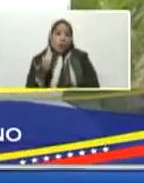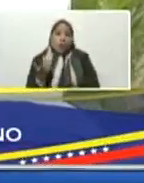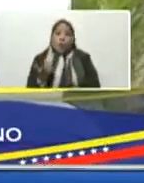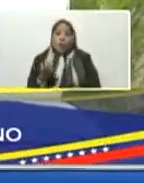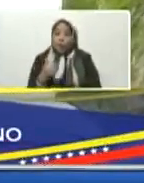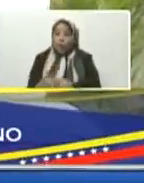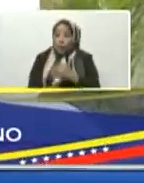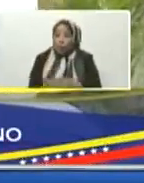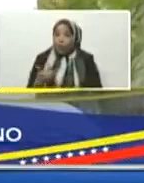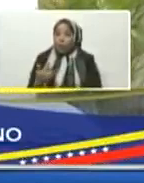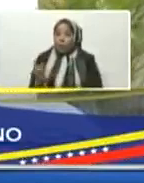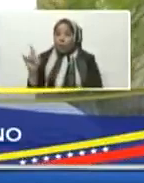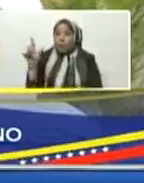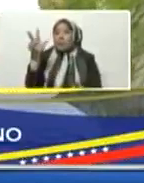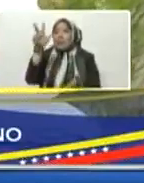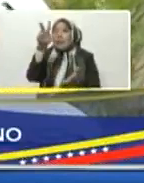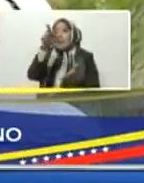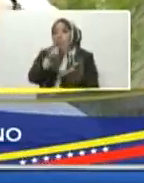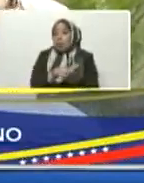aprobó